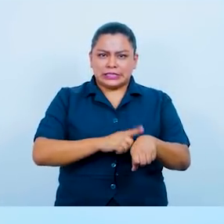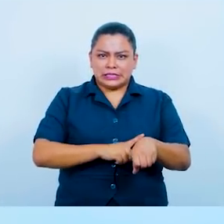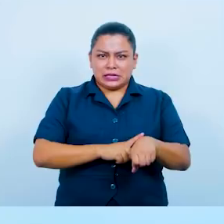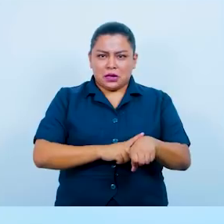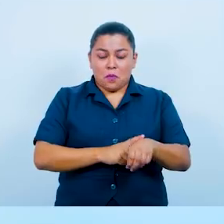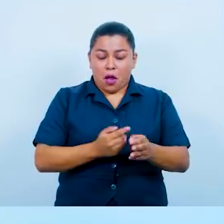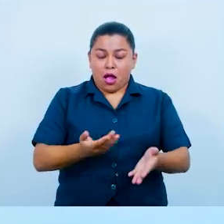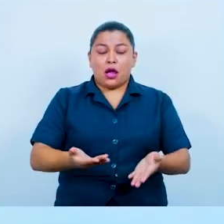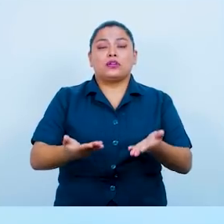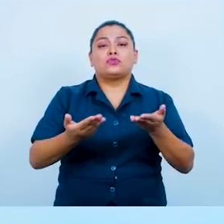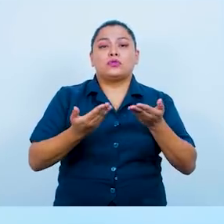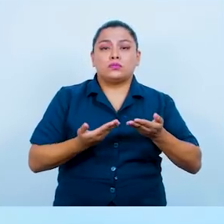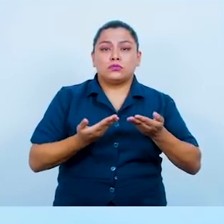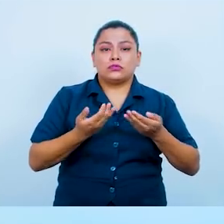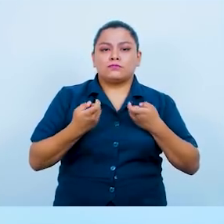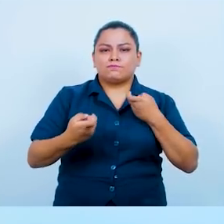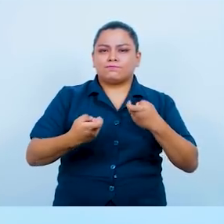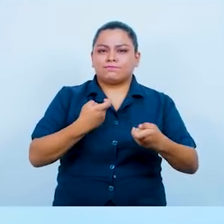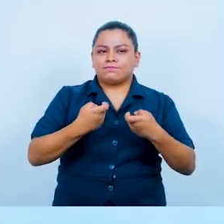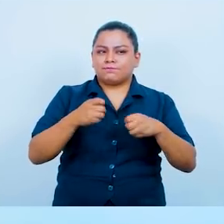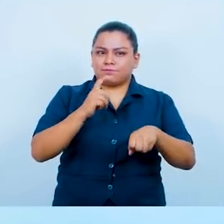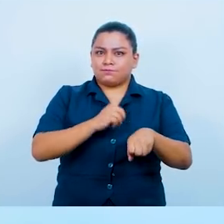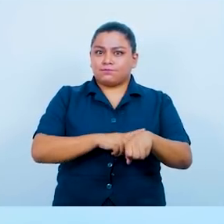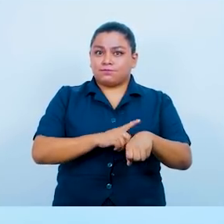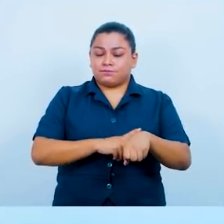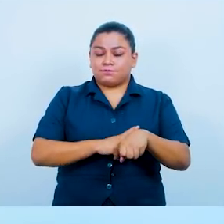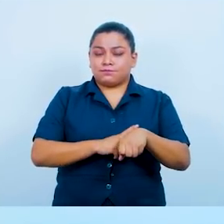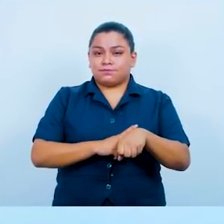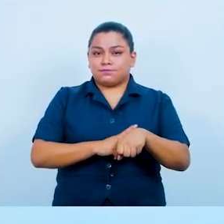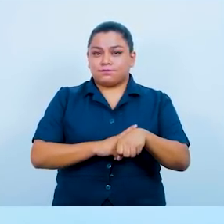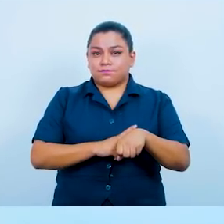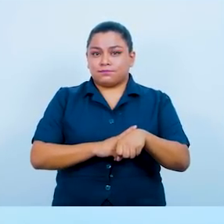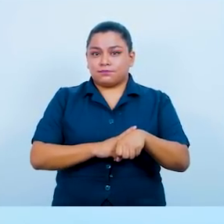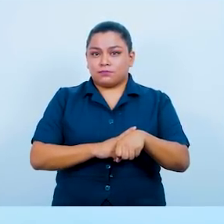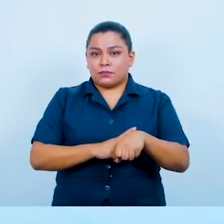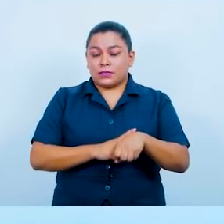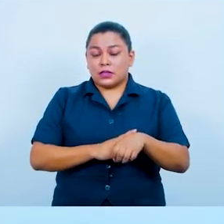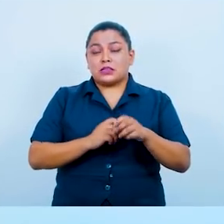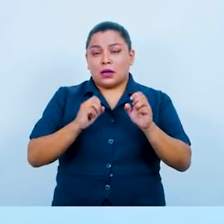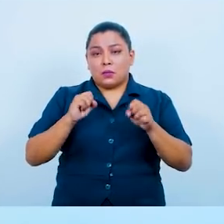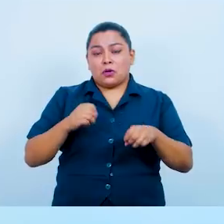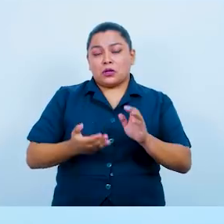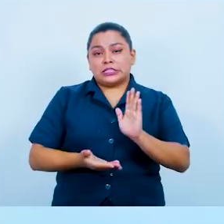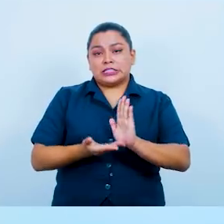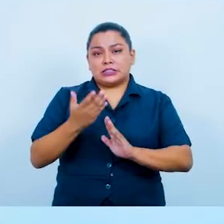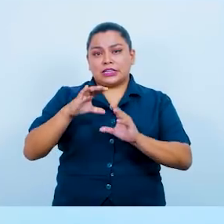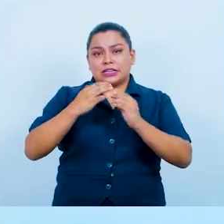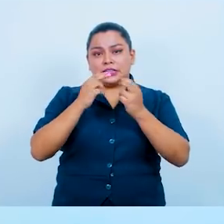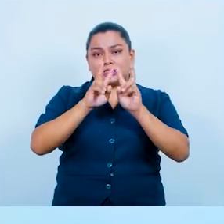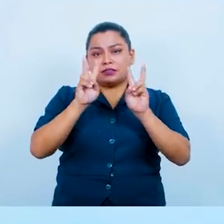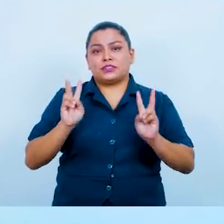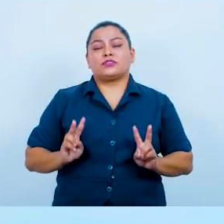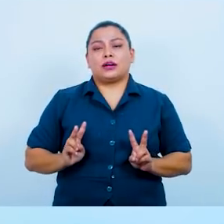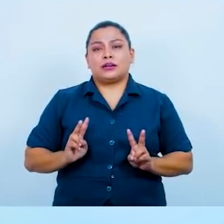aplicación que nos permite llevar el control de nuestros tiempos al momento de desarrollar nuestra clase